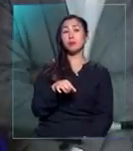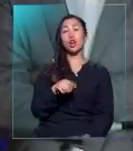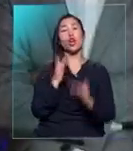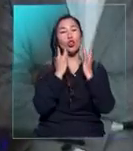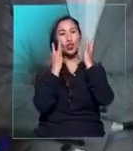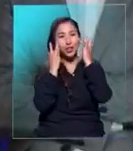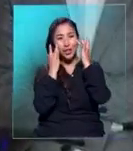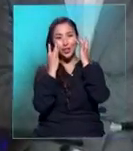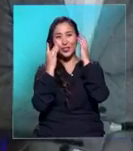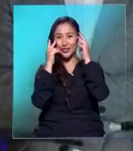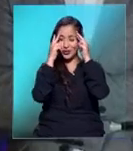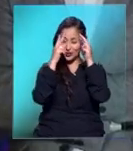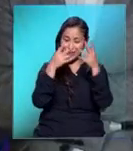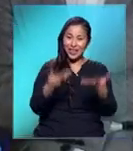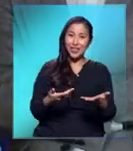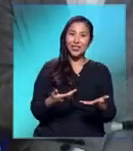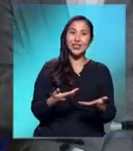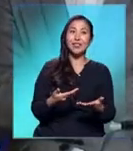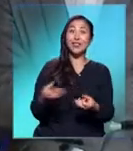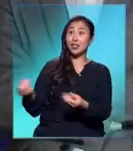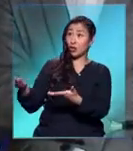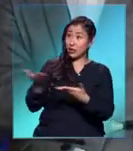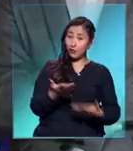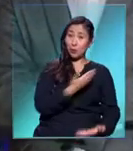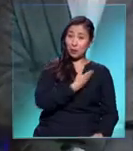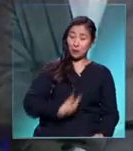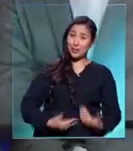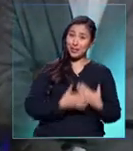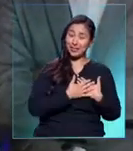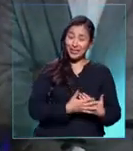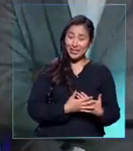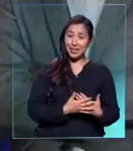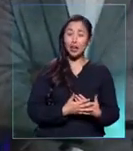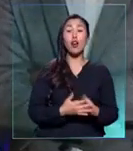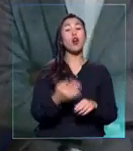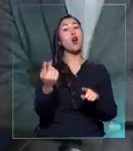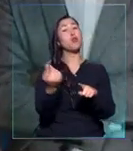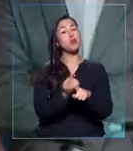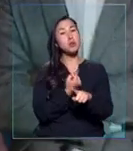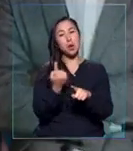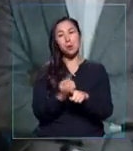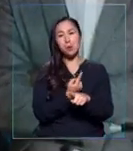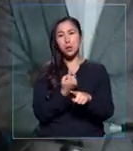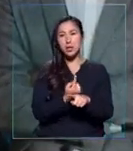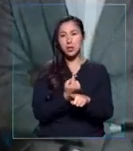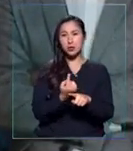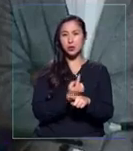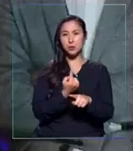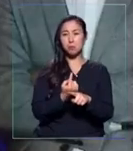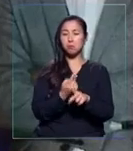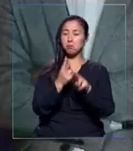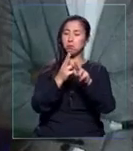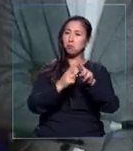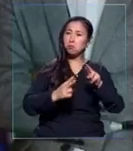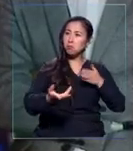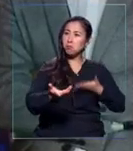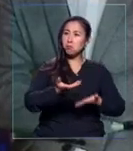contentos y honrados de haber sido recibidos por la presidenta Bachelet. Fue una conversación muy amena,